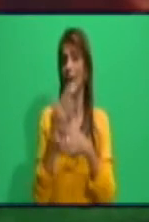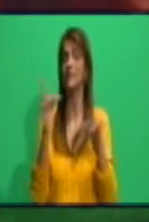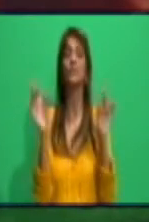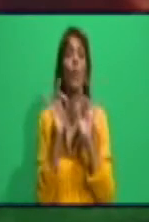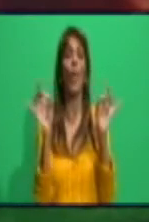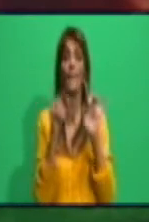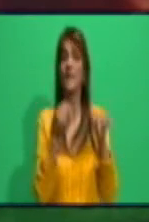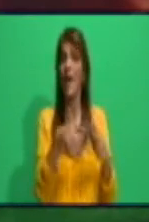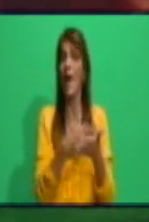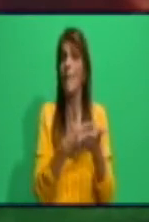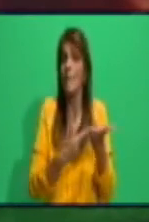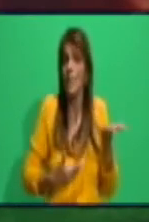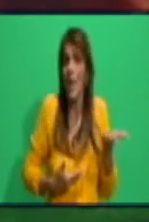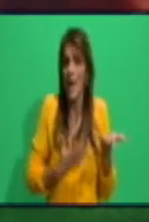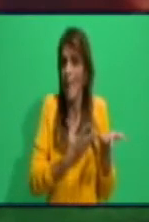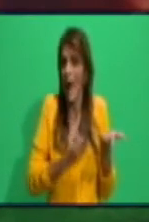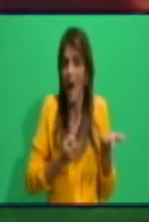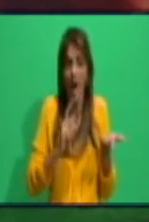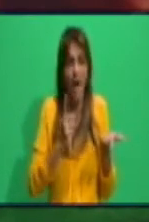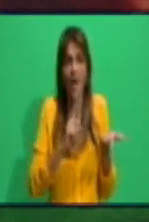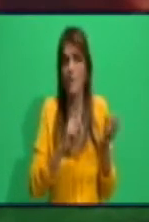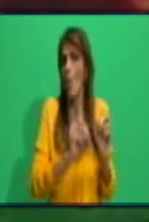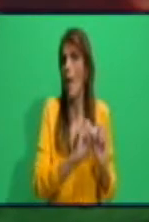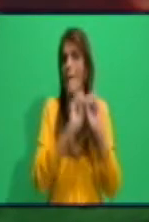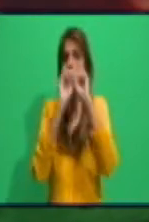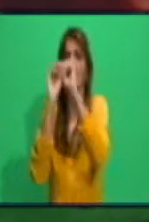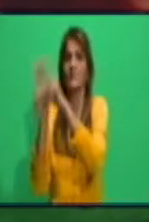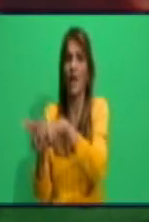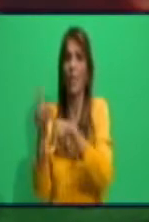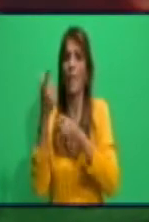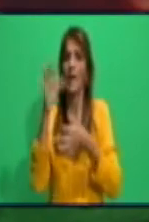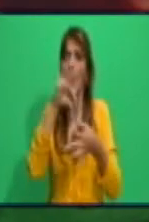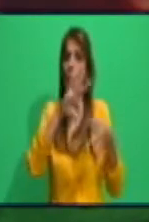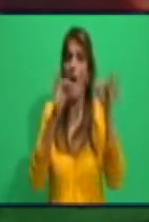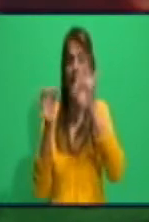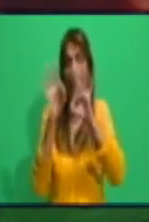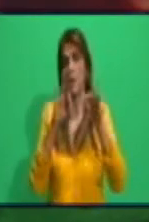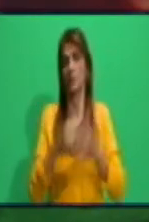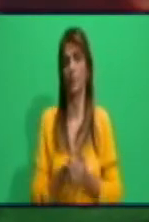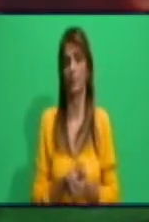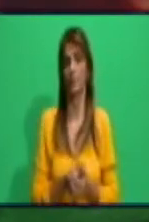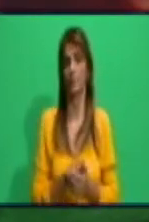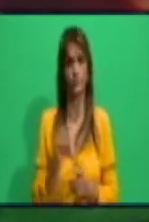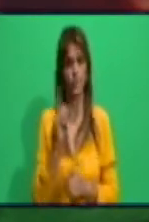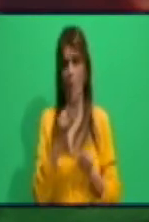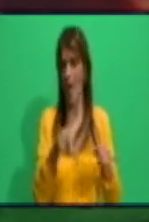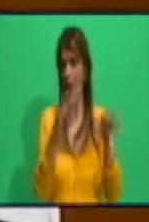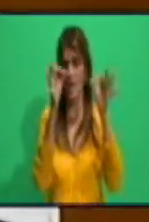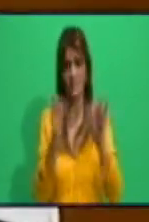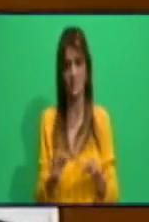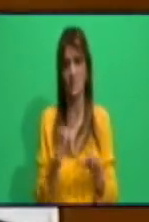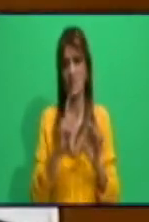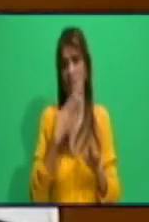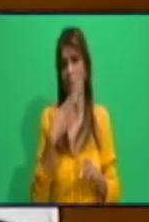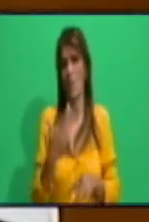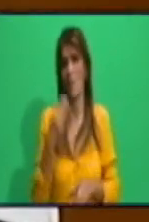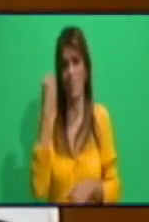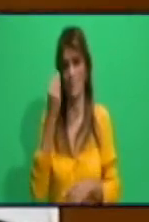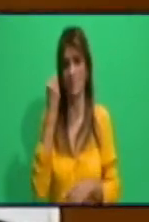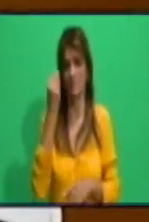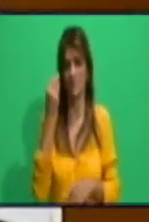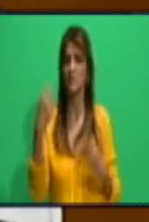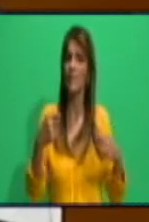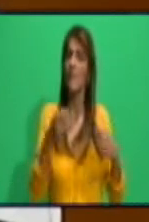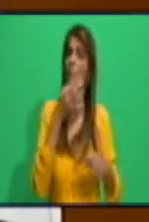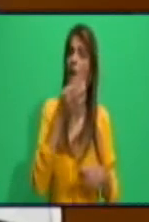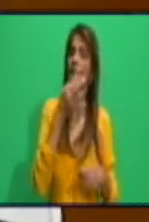un laboratorio. No es así, no es de esa manera. El doctor es la voz autorizada. Ya, de todas maneras hay que explicar también que para